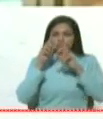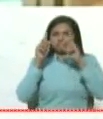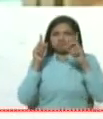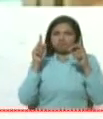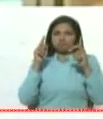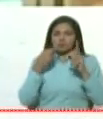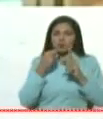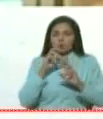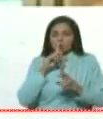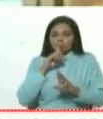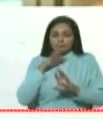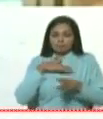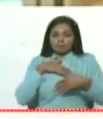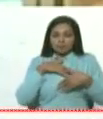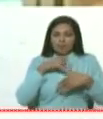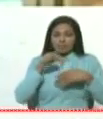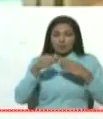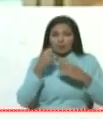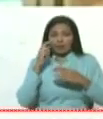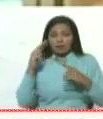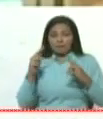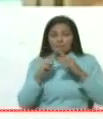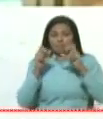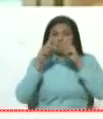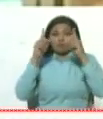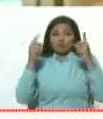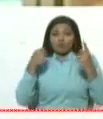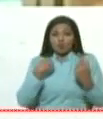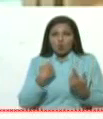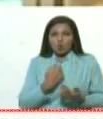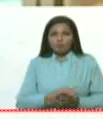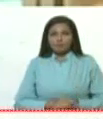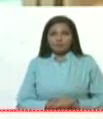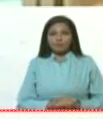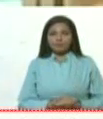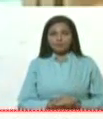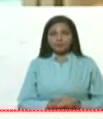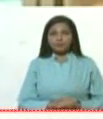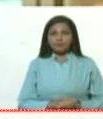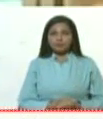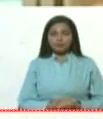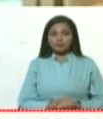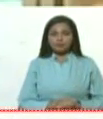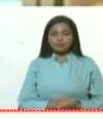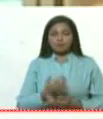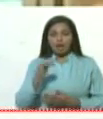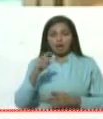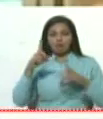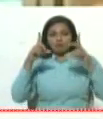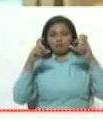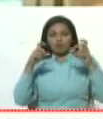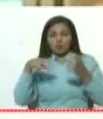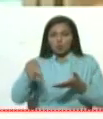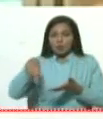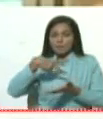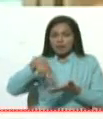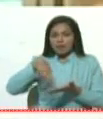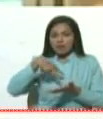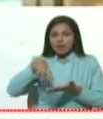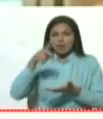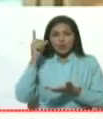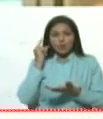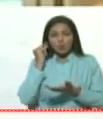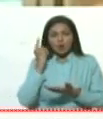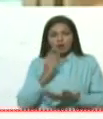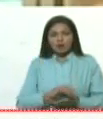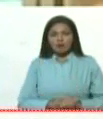más, solamente que me impresionó. Me impresionó. Ahí hay una foto donde hay una bailarina.